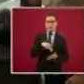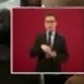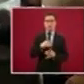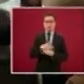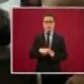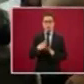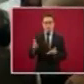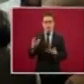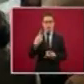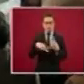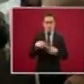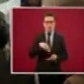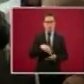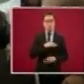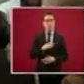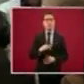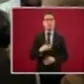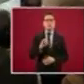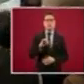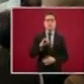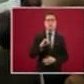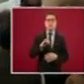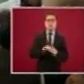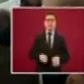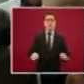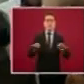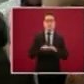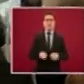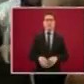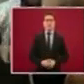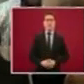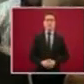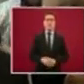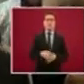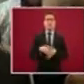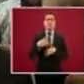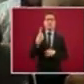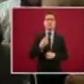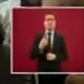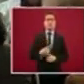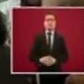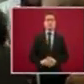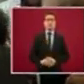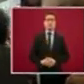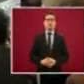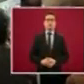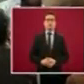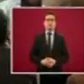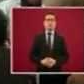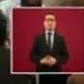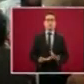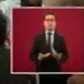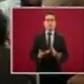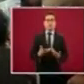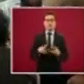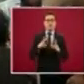los elementos con los que seguramente el gobierno cuenta es este fondo de estabilización generado por los